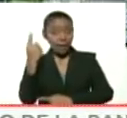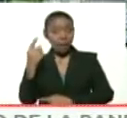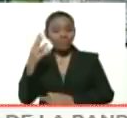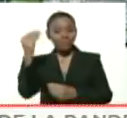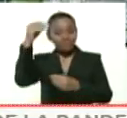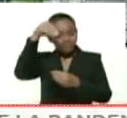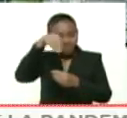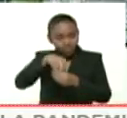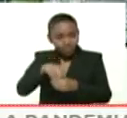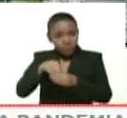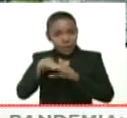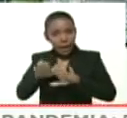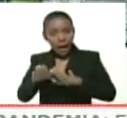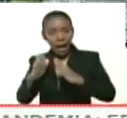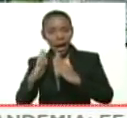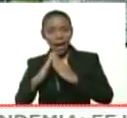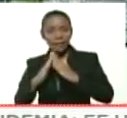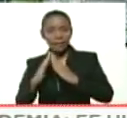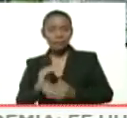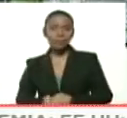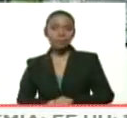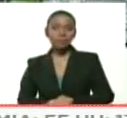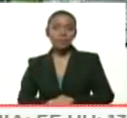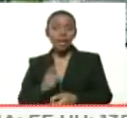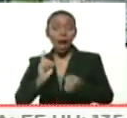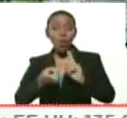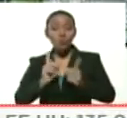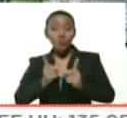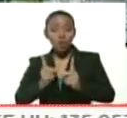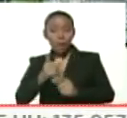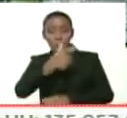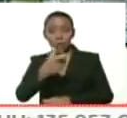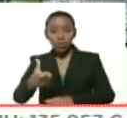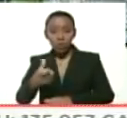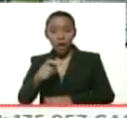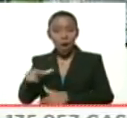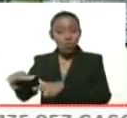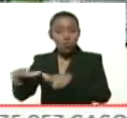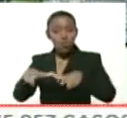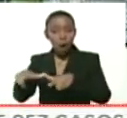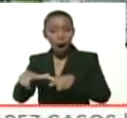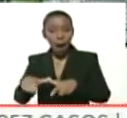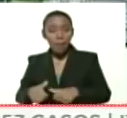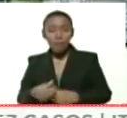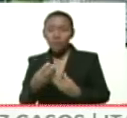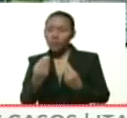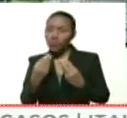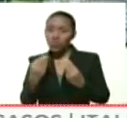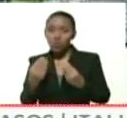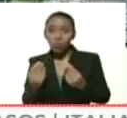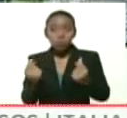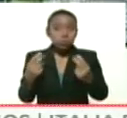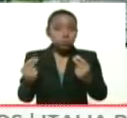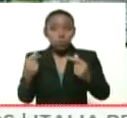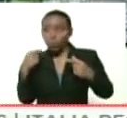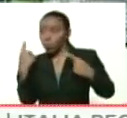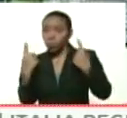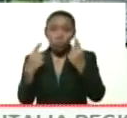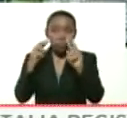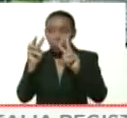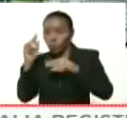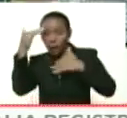Aquí vamos a conversar algunas cosas de algunos casos, sobre todo en la zona donde se están prendiendo mucho las alarmas, como es el caso de